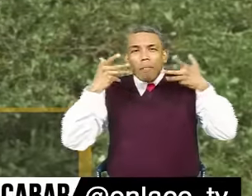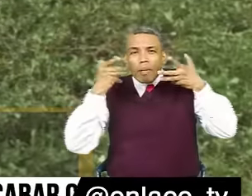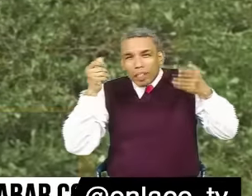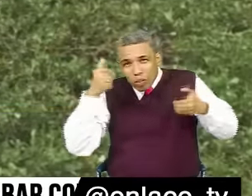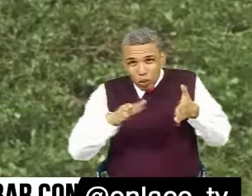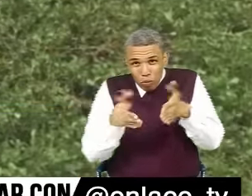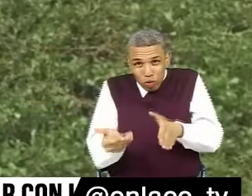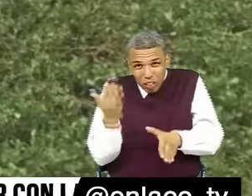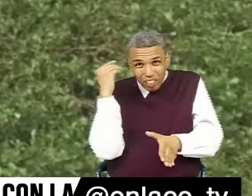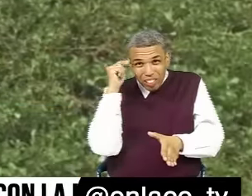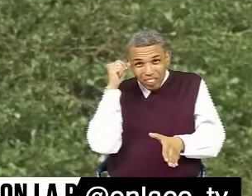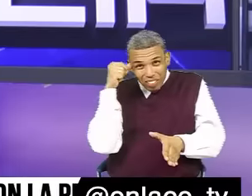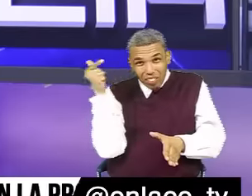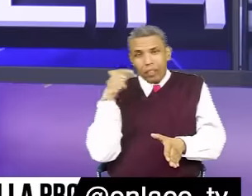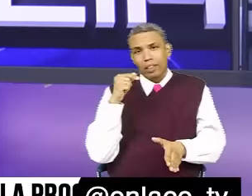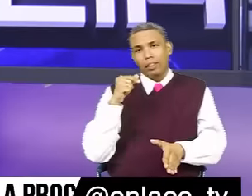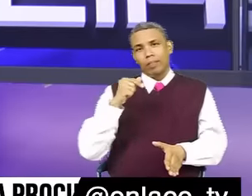de Yondó, Antioquia.